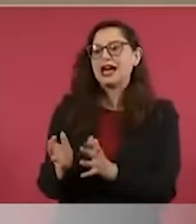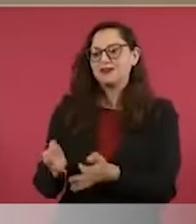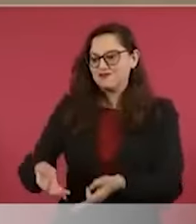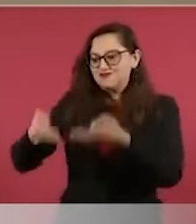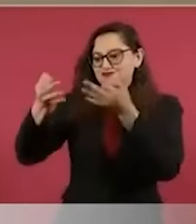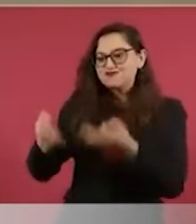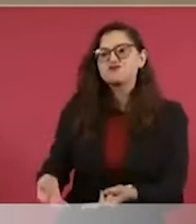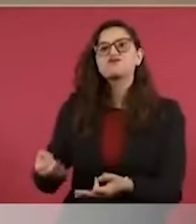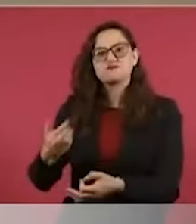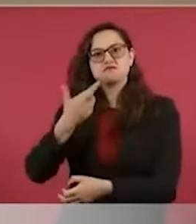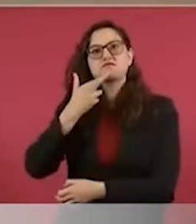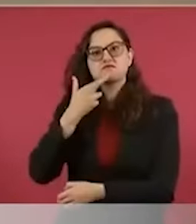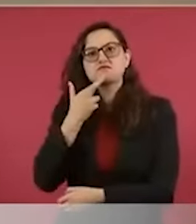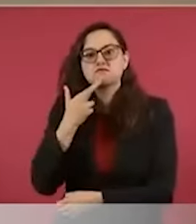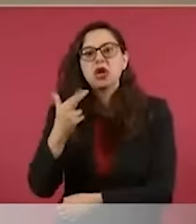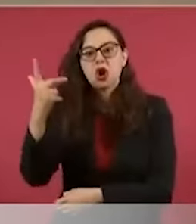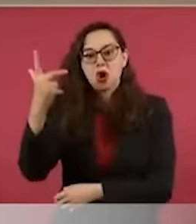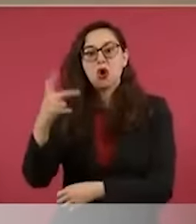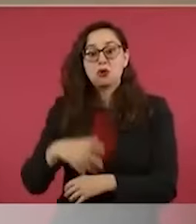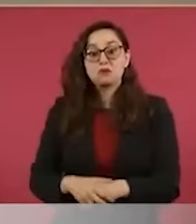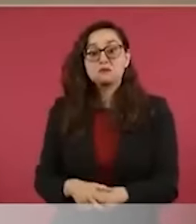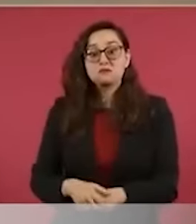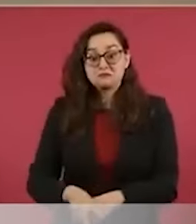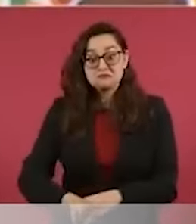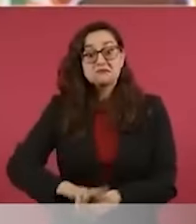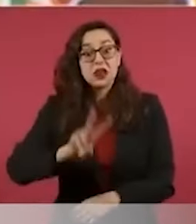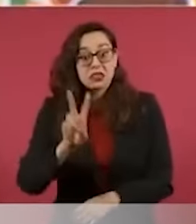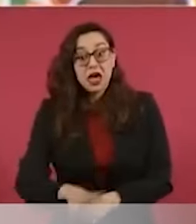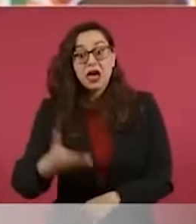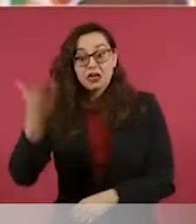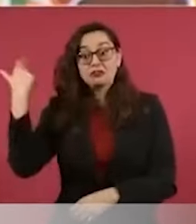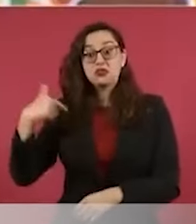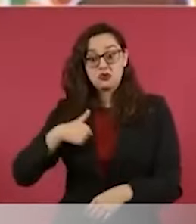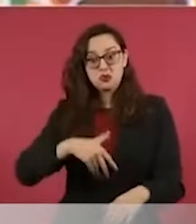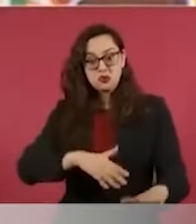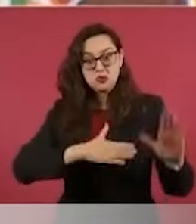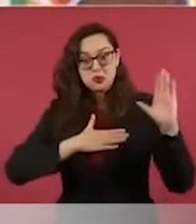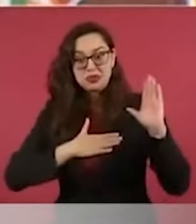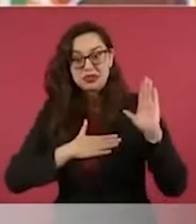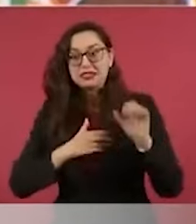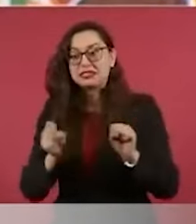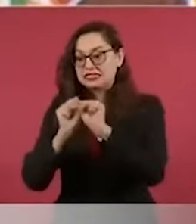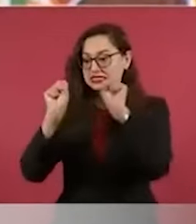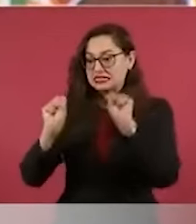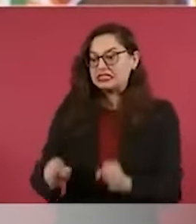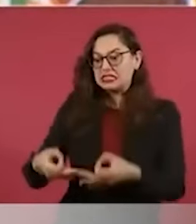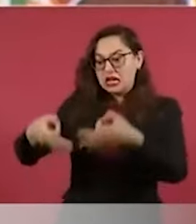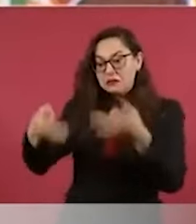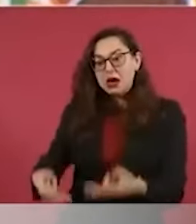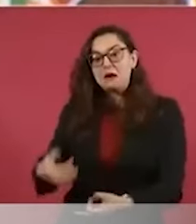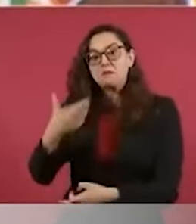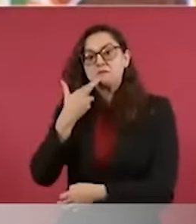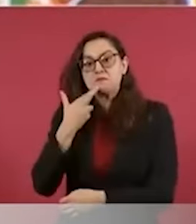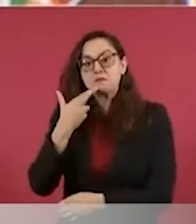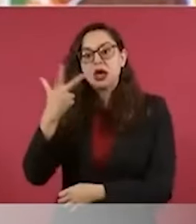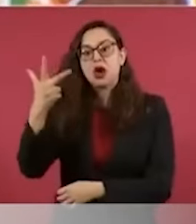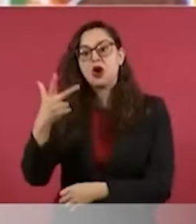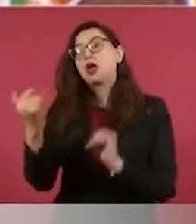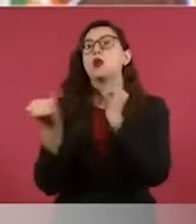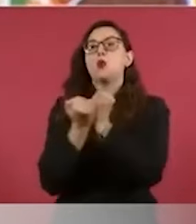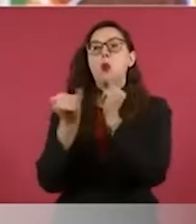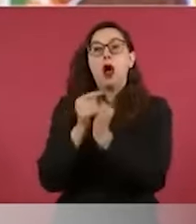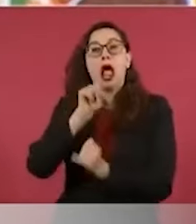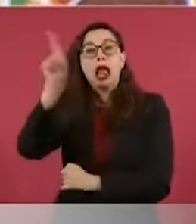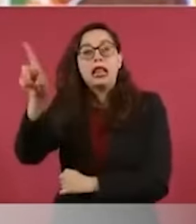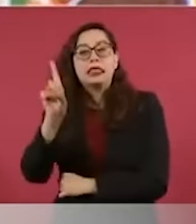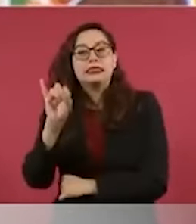en el mundo dije que iba a ser el mejor iba a ser como en Dinamarca No no es como en